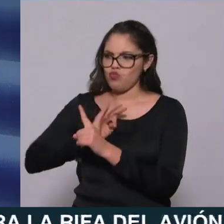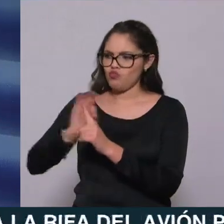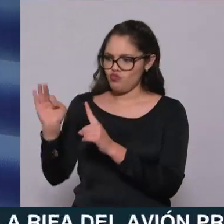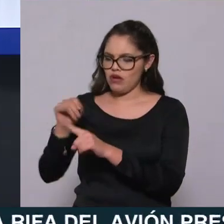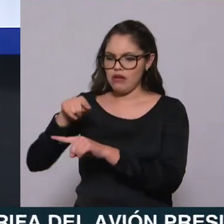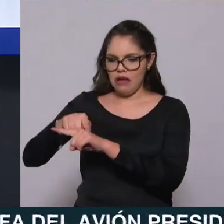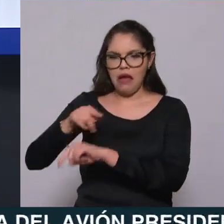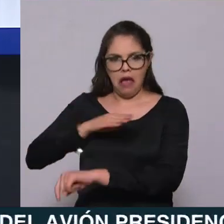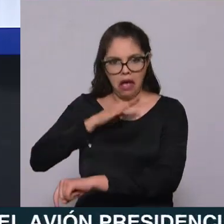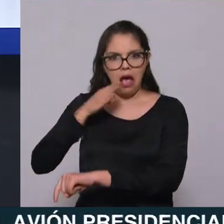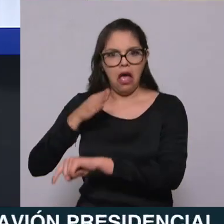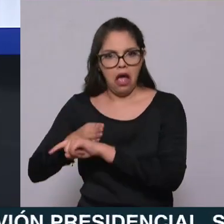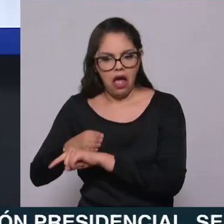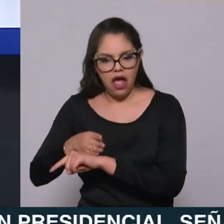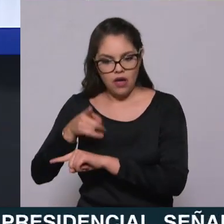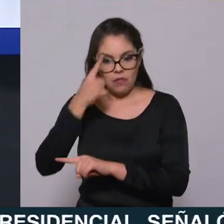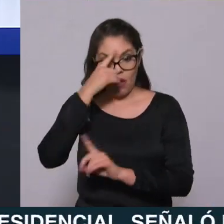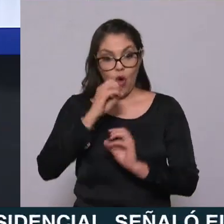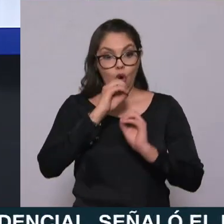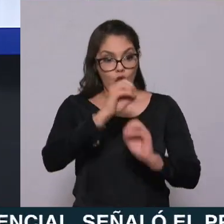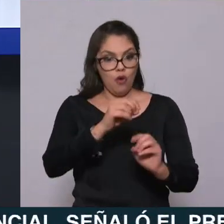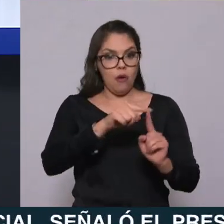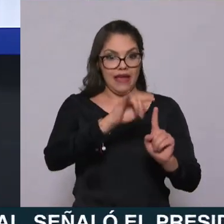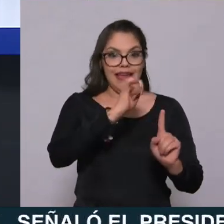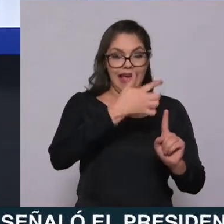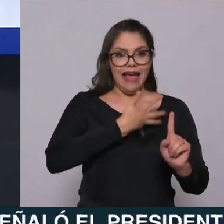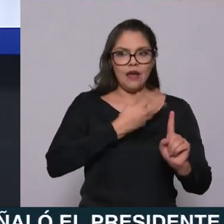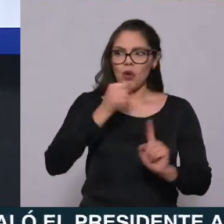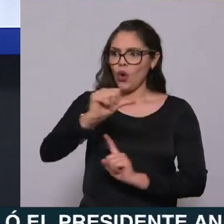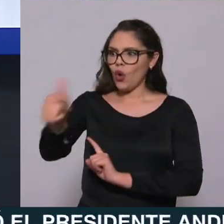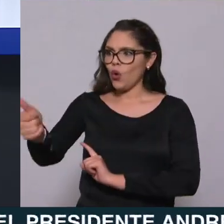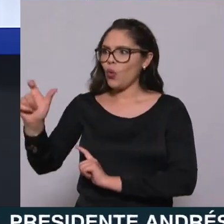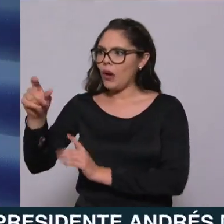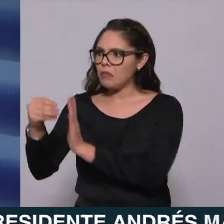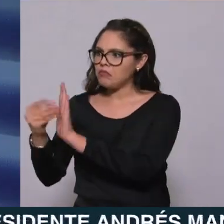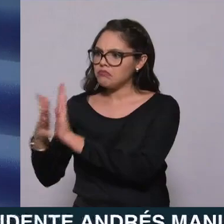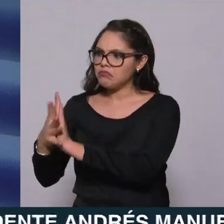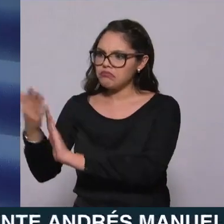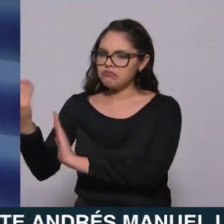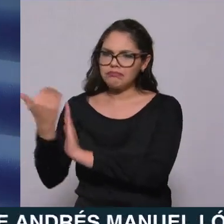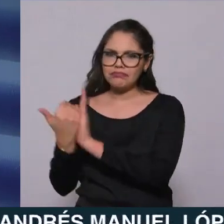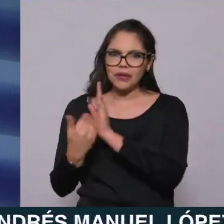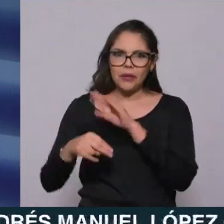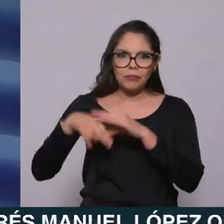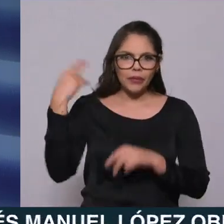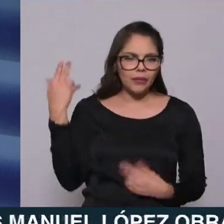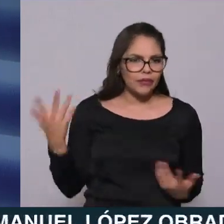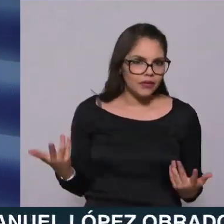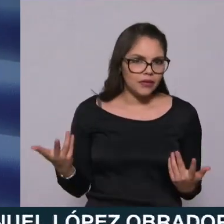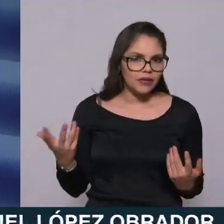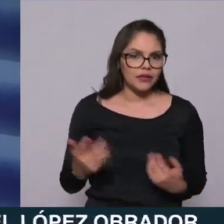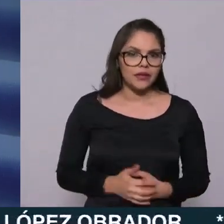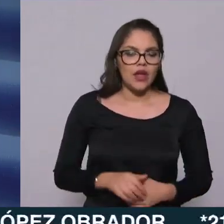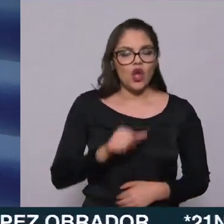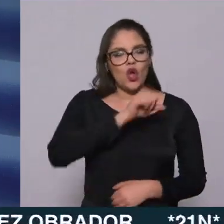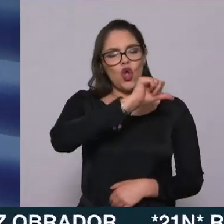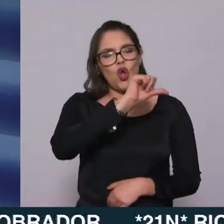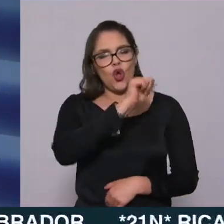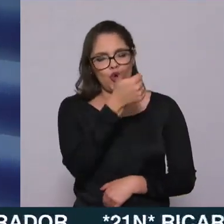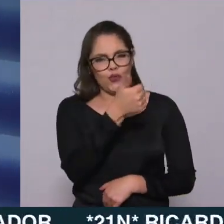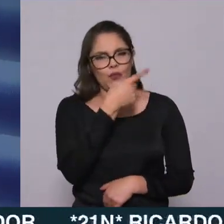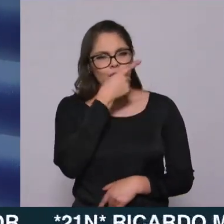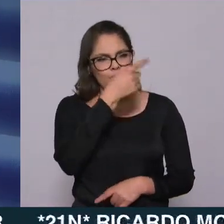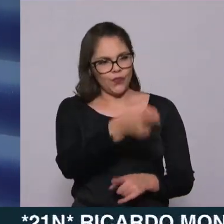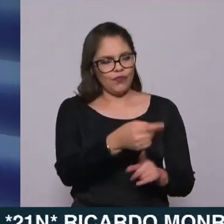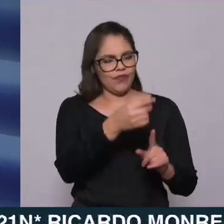odio, pero hay una simulación, porque entonces no hay cifras. Y aquí lo que nos dice la Comisión Interamericana de Derechos Humanos, por ejemplo, que el Estado